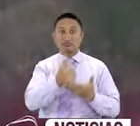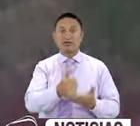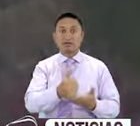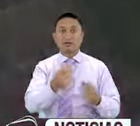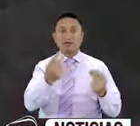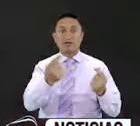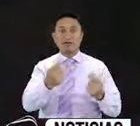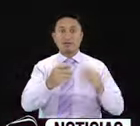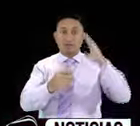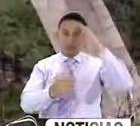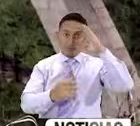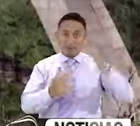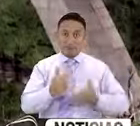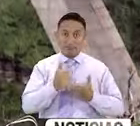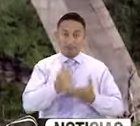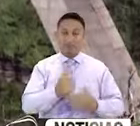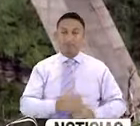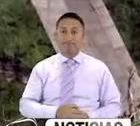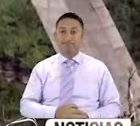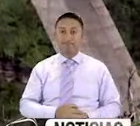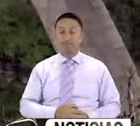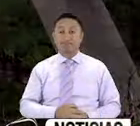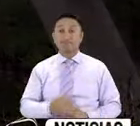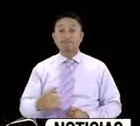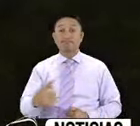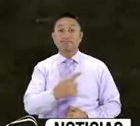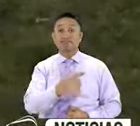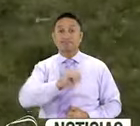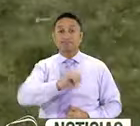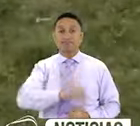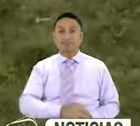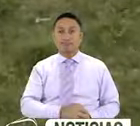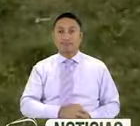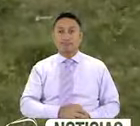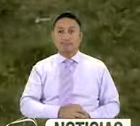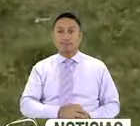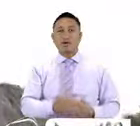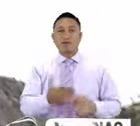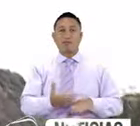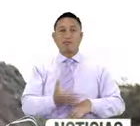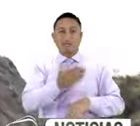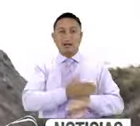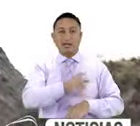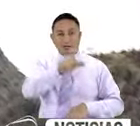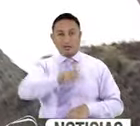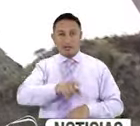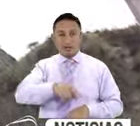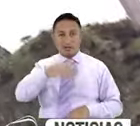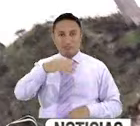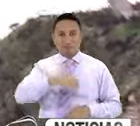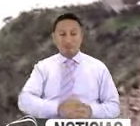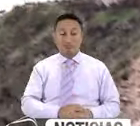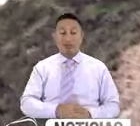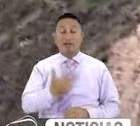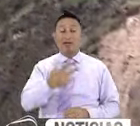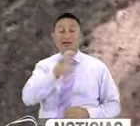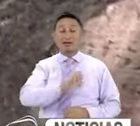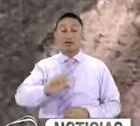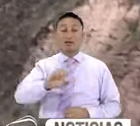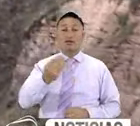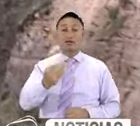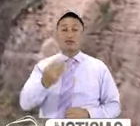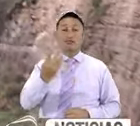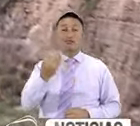uniformados. Ese puente es conocido por una serie de hechos autolíticos. El pasado 3 de enero, una joven de 14